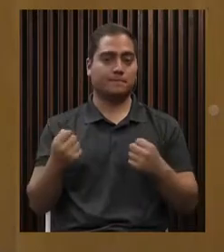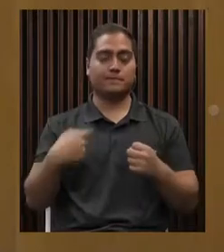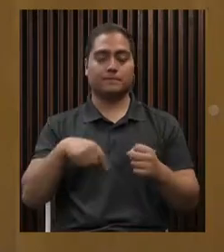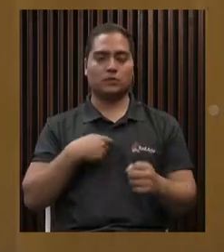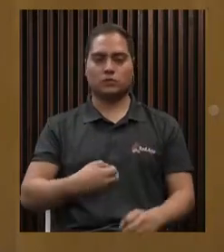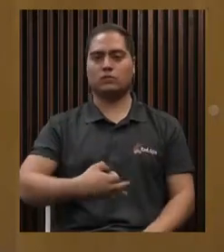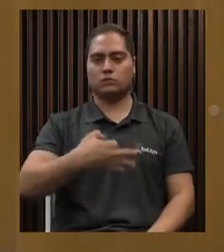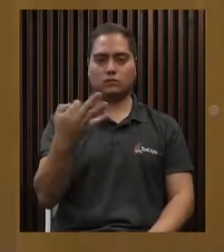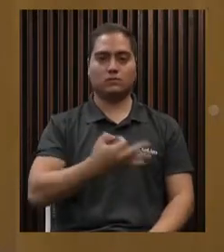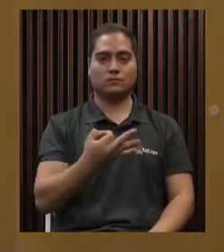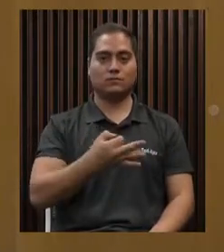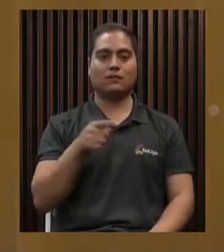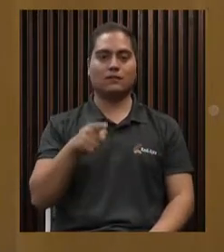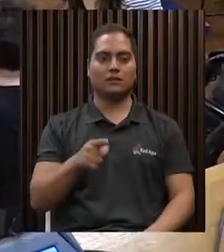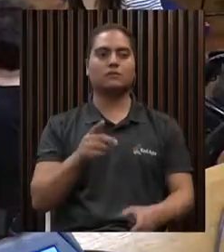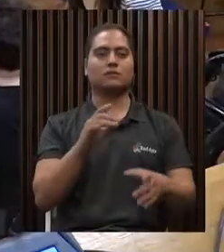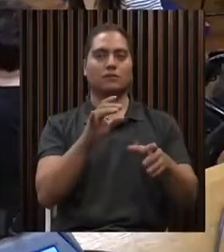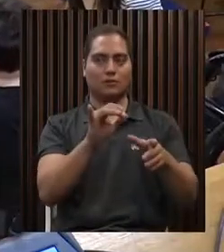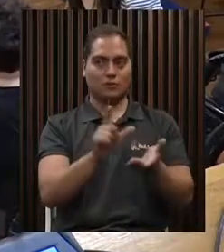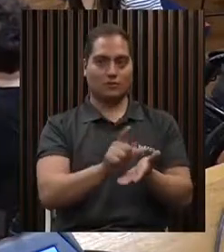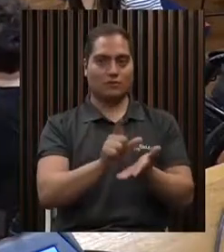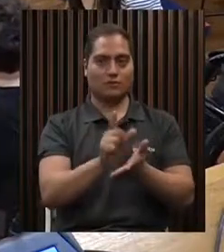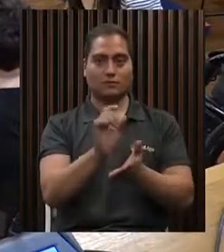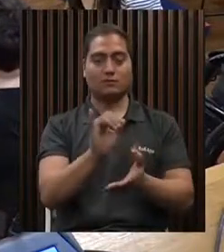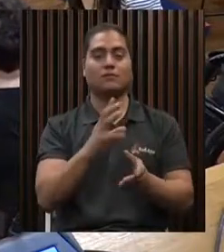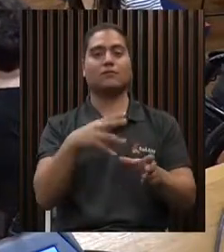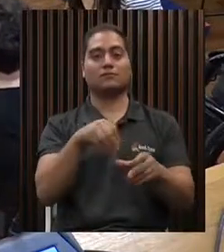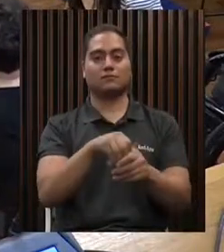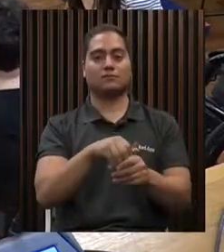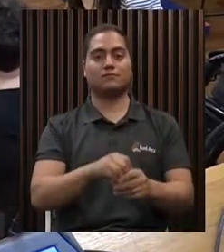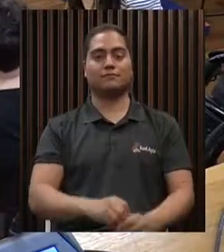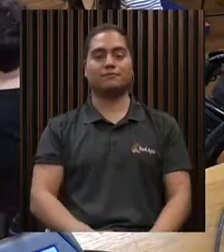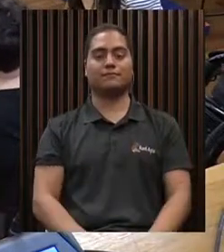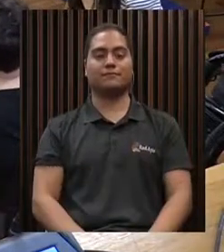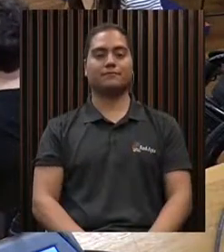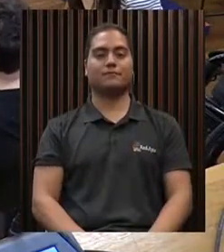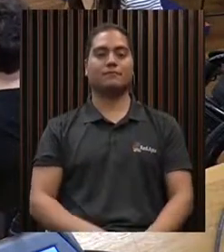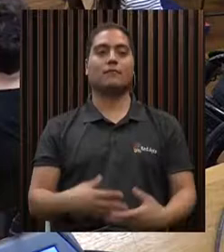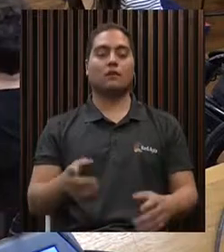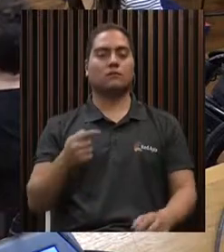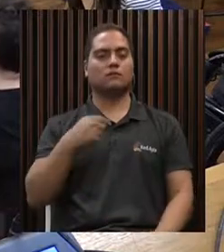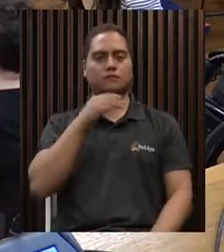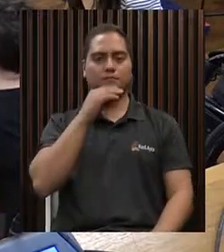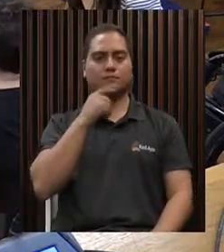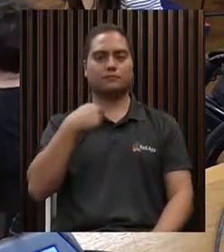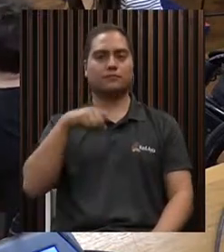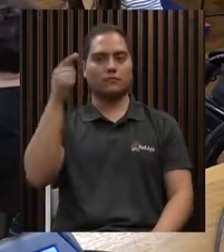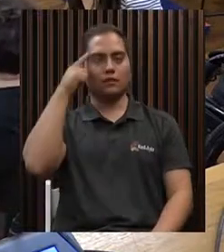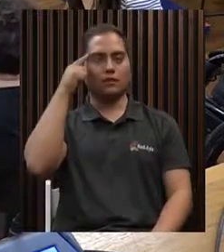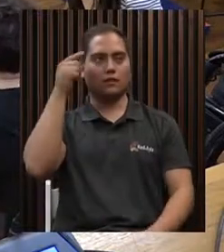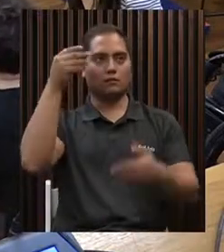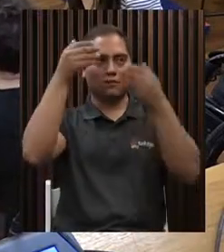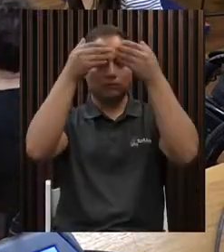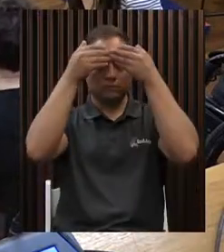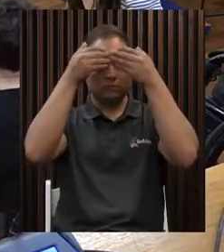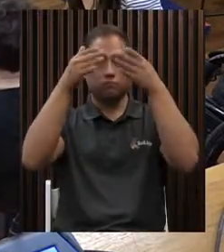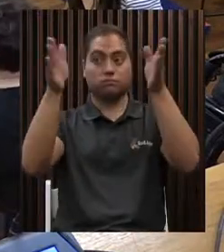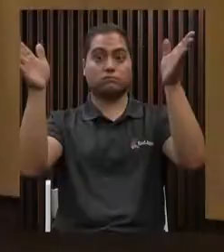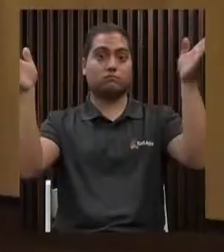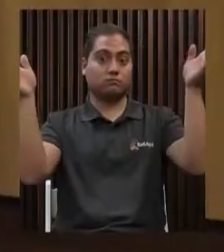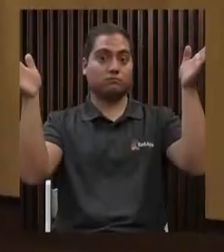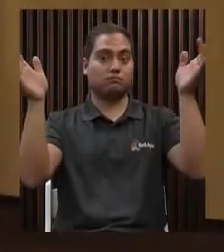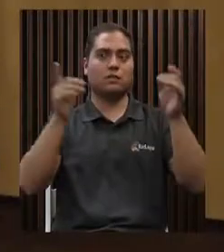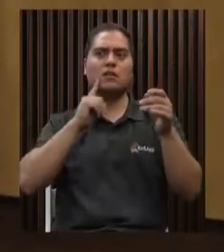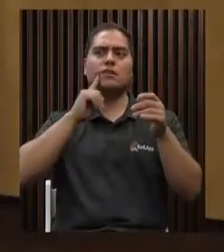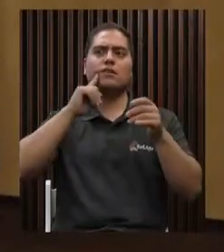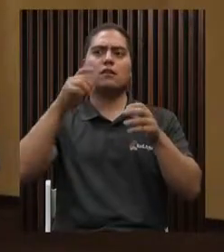es un espacio inclusivo. Y lo otro que hay que decir es que hay que pensar de forma amplia respecto de quién